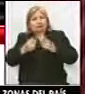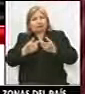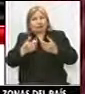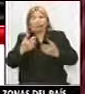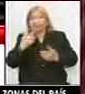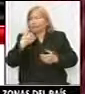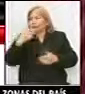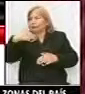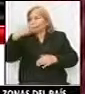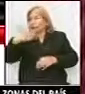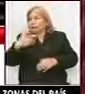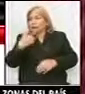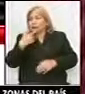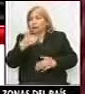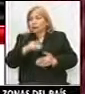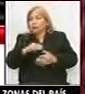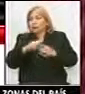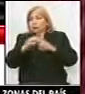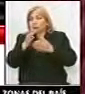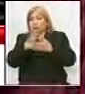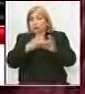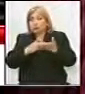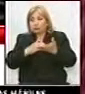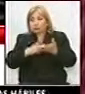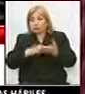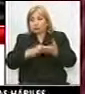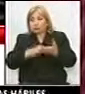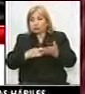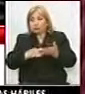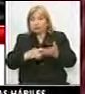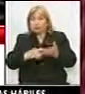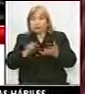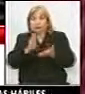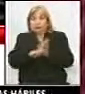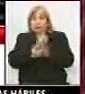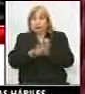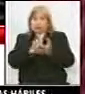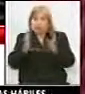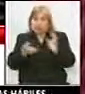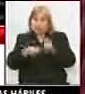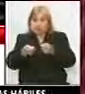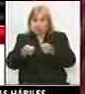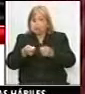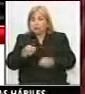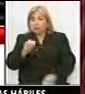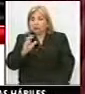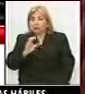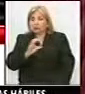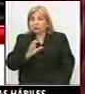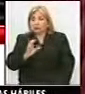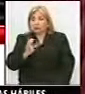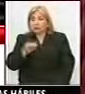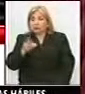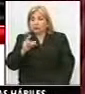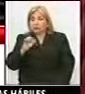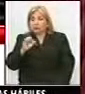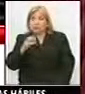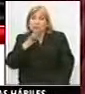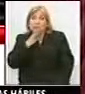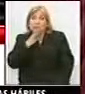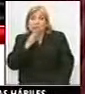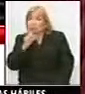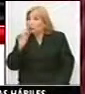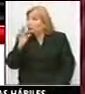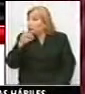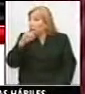era parte de la gestión del doctor Curi. ¿También de Chimpuncayao? No lo sé, pero fue parte